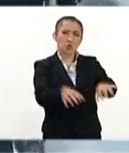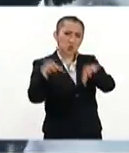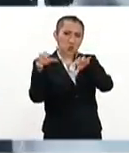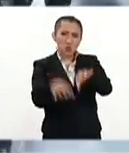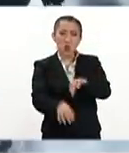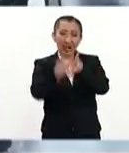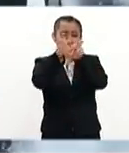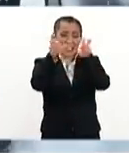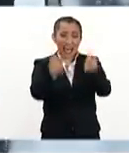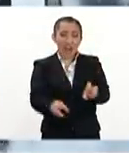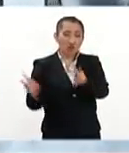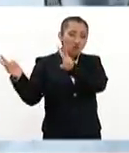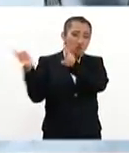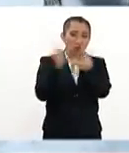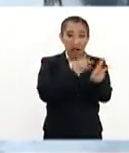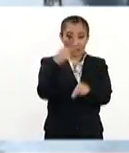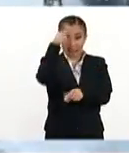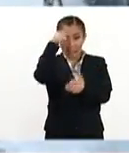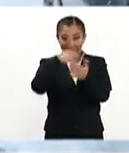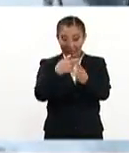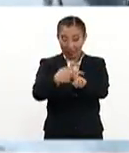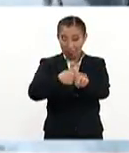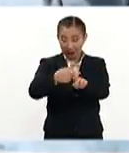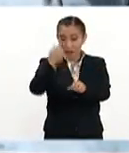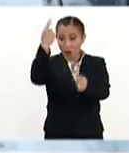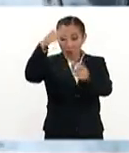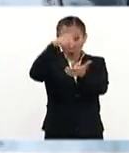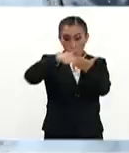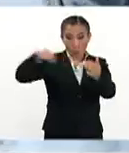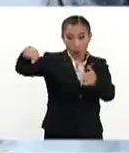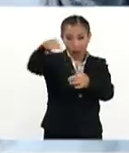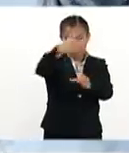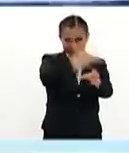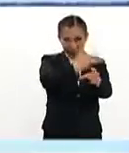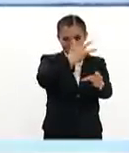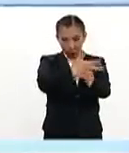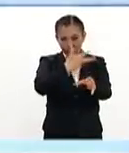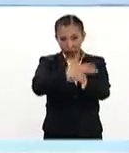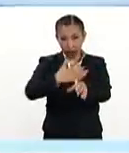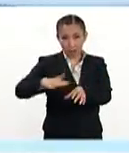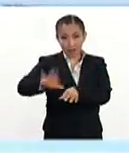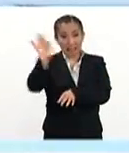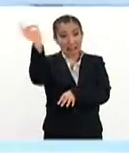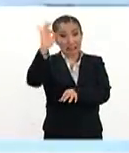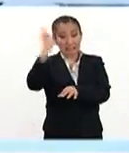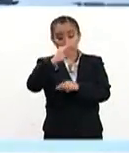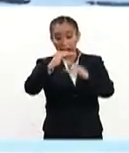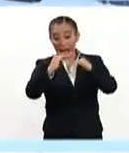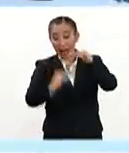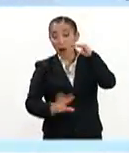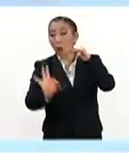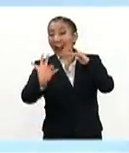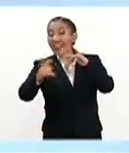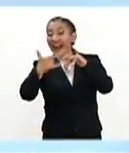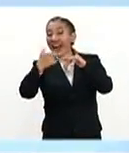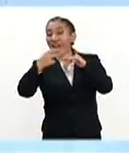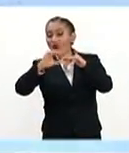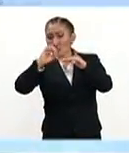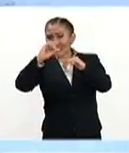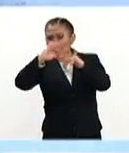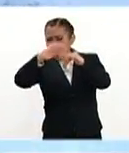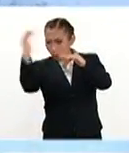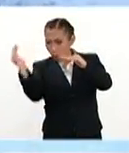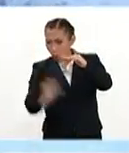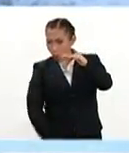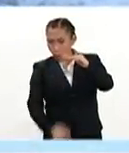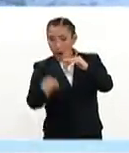desató nevadas y vientos. Se prevé que las temperaturas en algunos puntos de los Estados Unidos lleguen a los 40 grados bajo